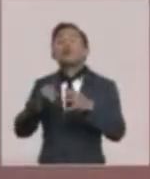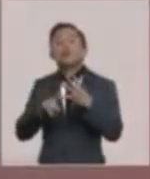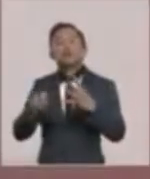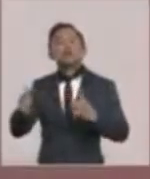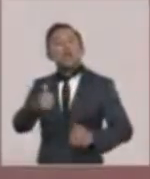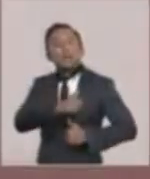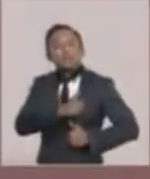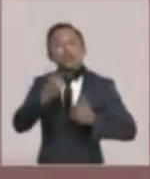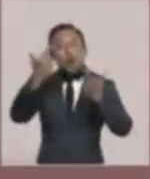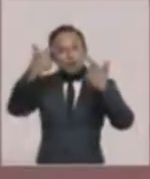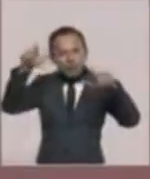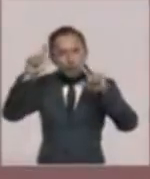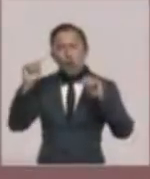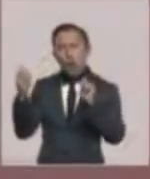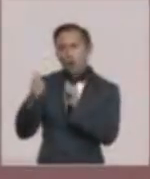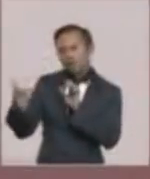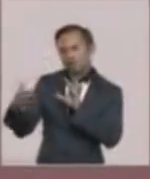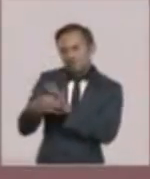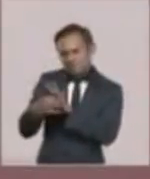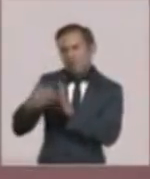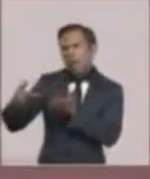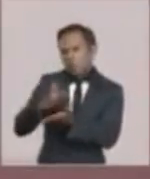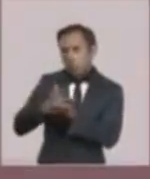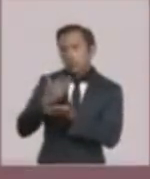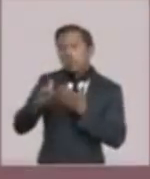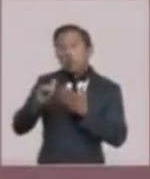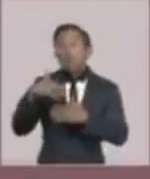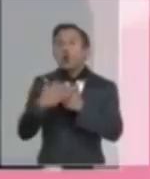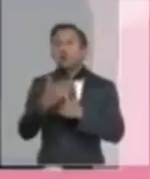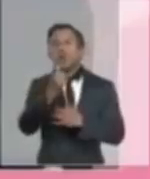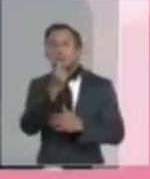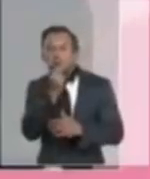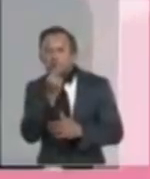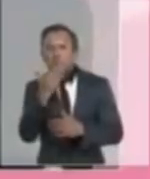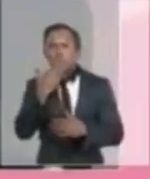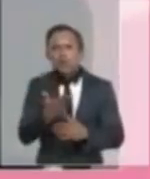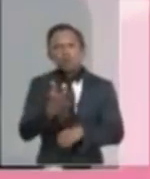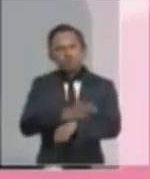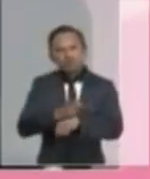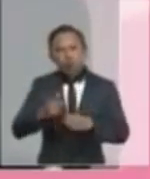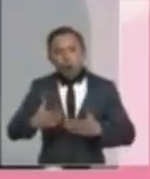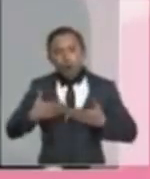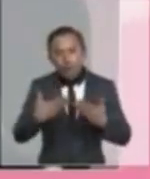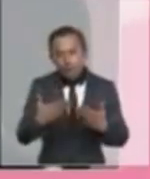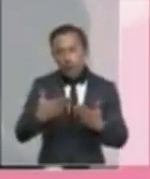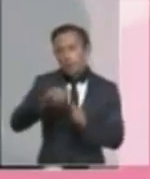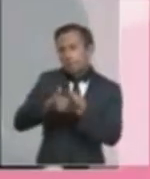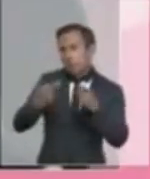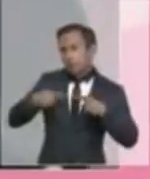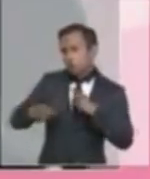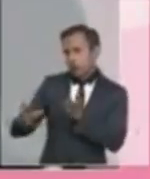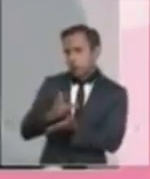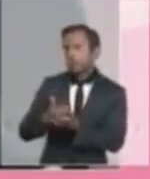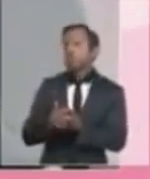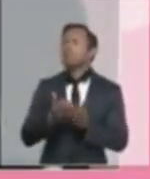tanto contemos con policías confiables y que estén del lado de la gente. Candidato, si me ayudara en esta ocasión con una pregunta concreta, haciendo eco a